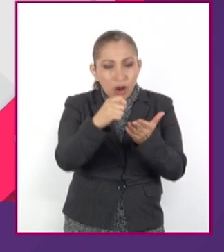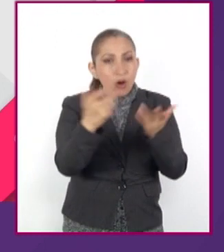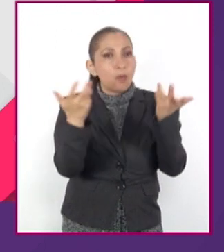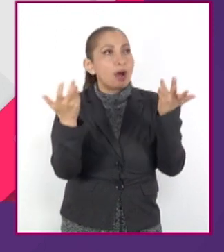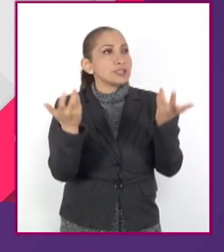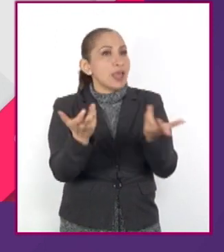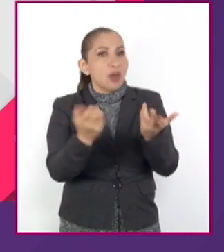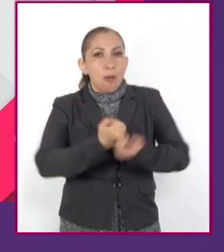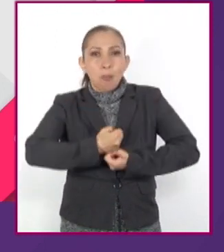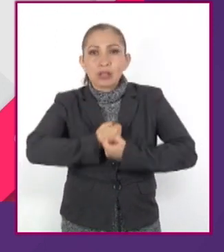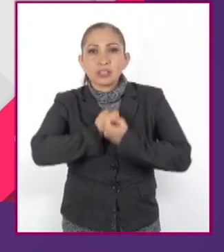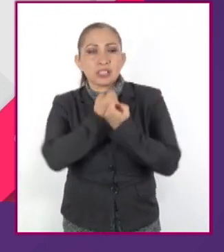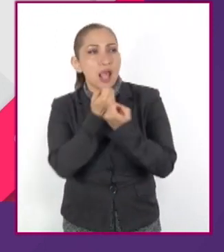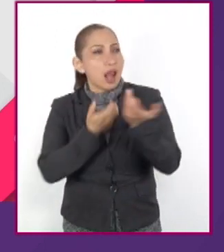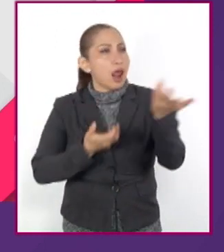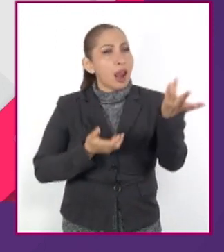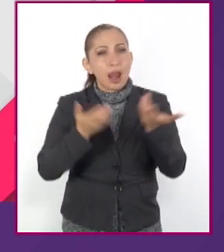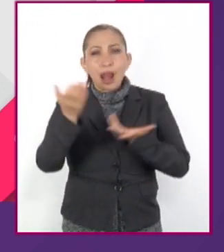haciendo poesía.